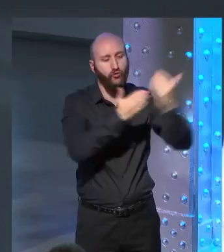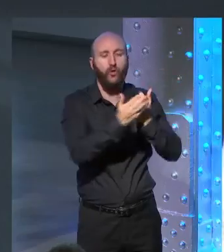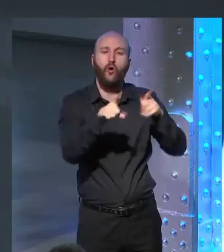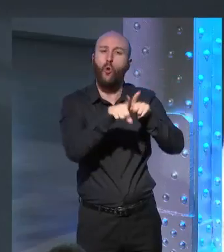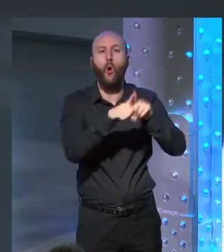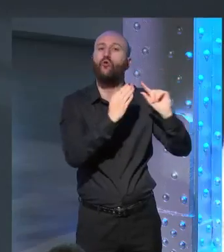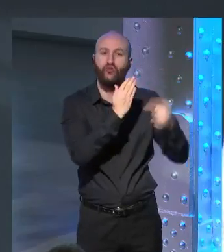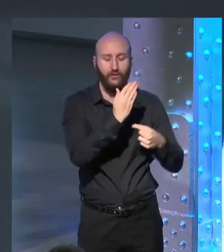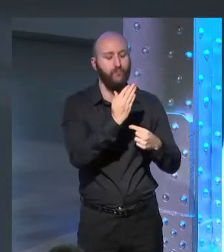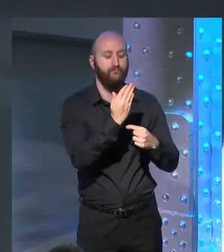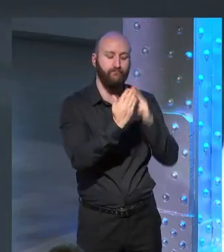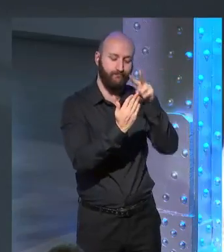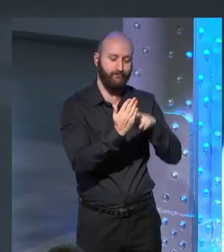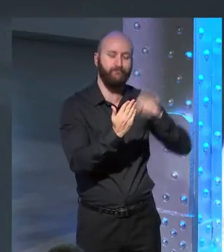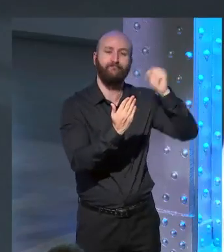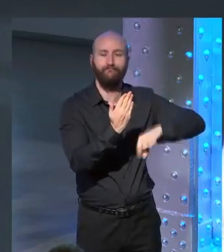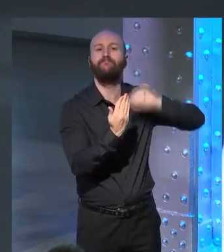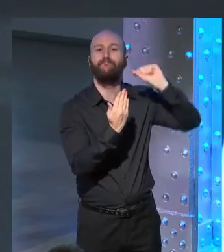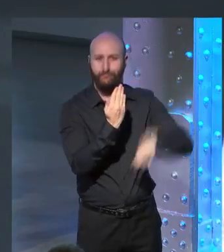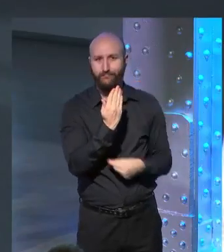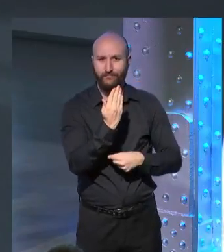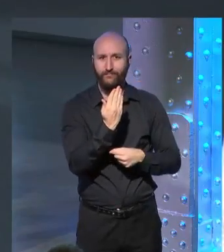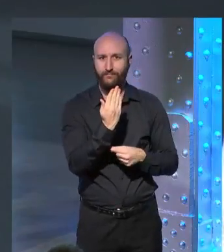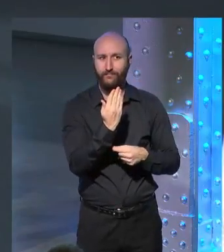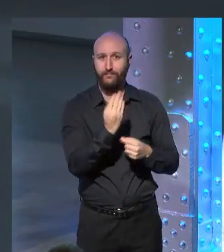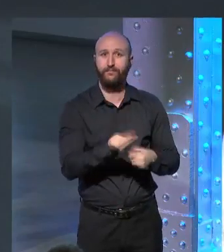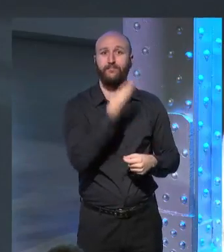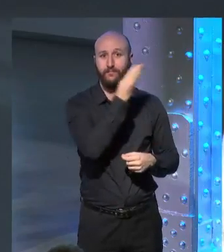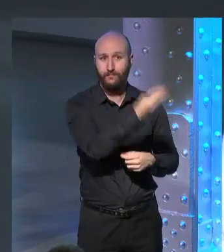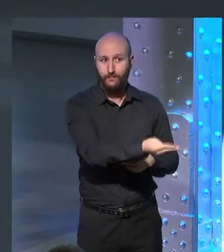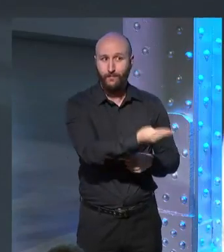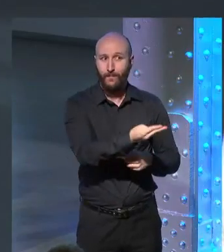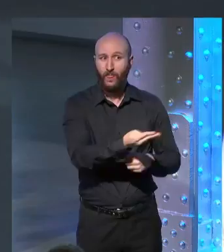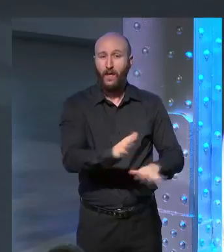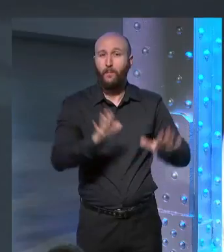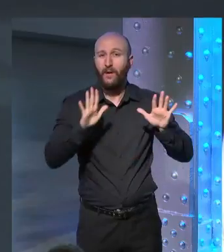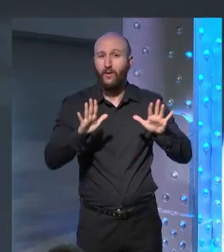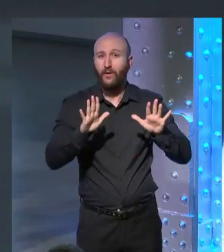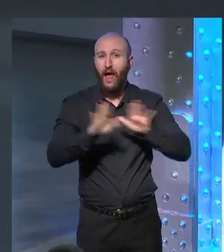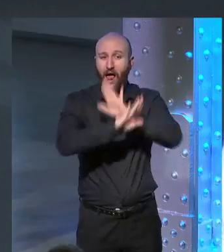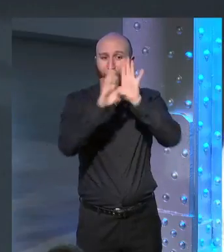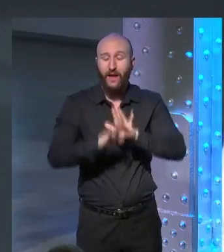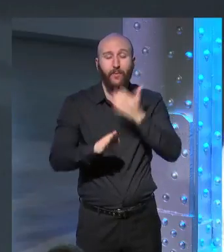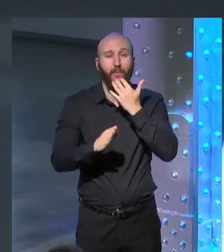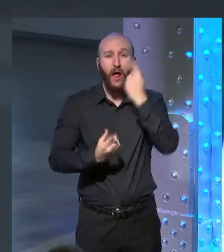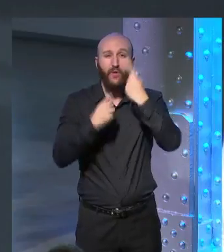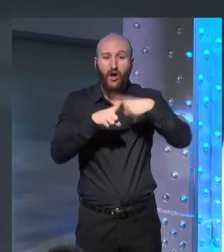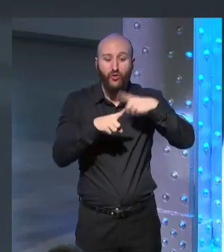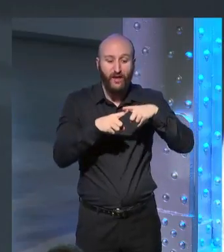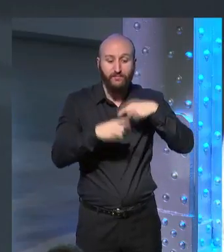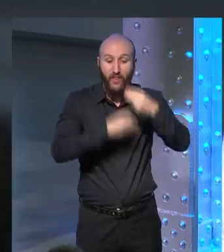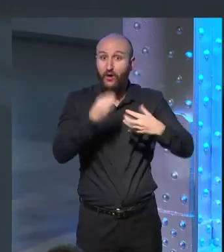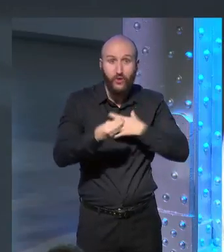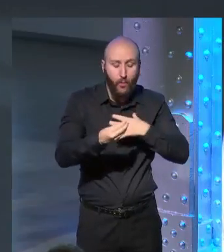que firmar y entonces yo guardo ese contrato y si hay veces que no sé cosas que puedo hacer, pues lo leo